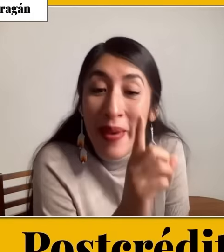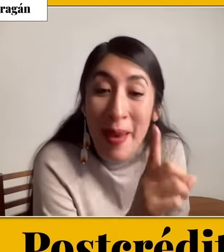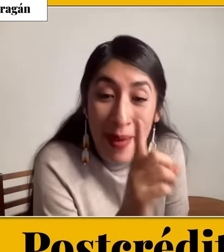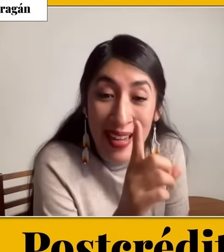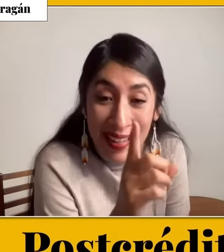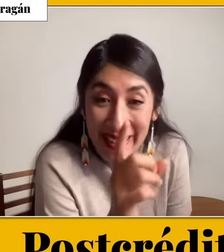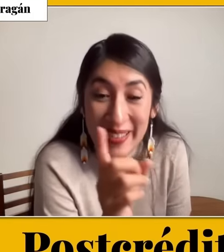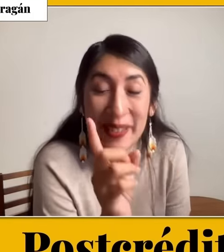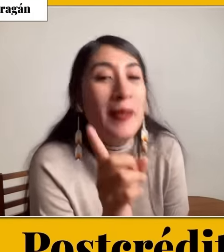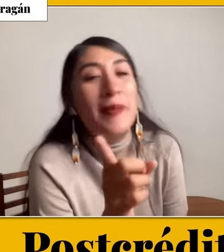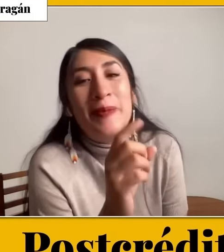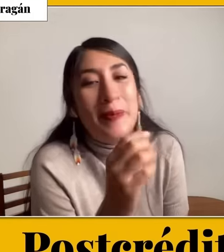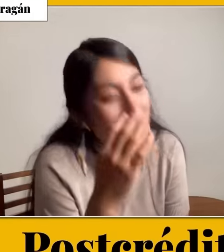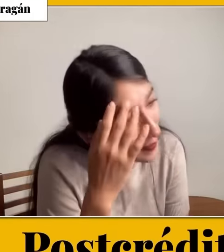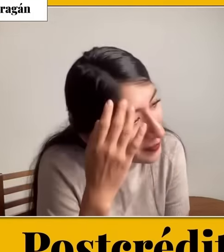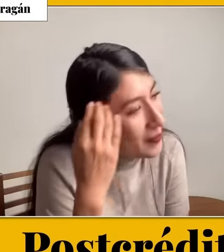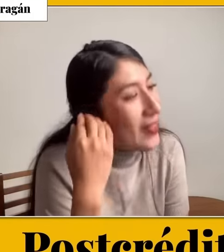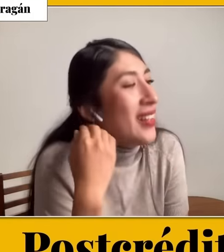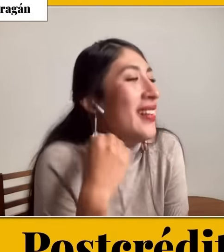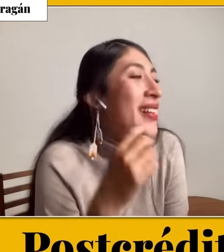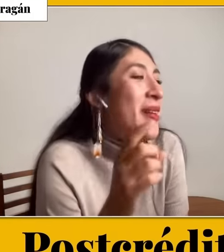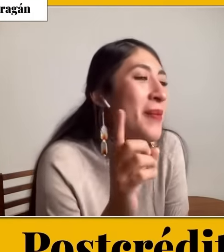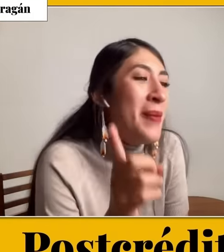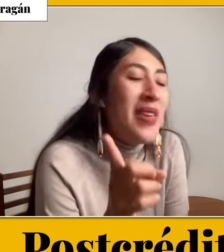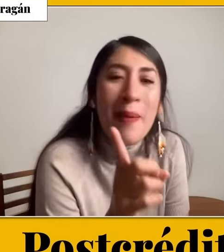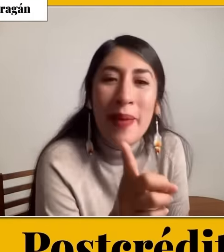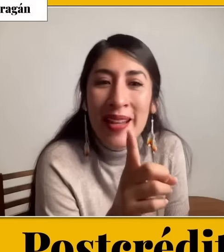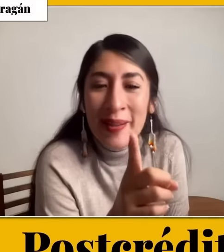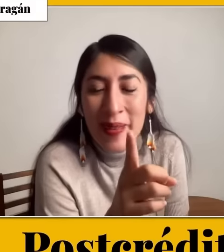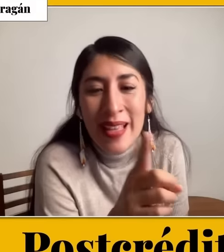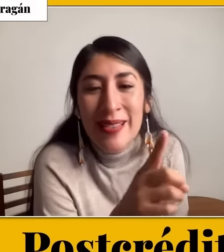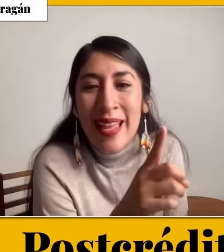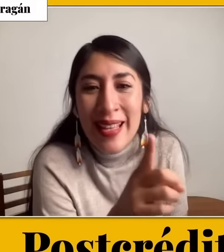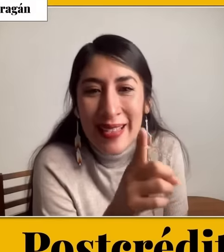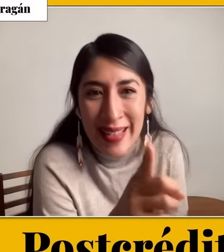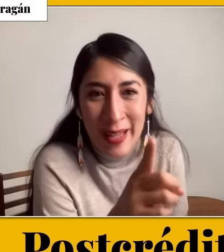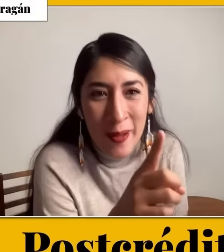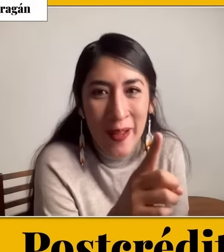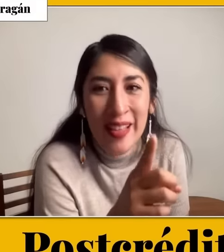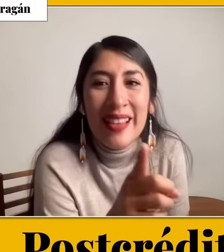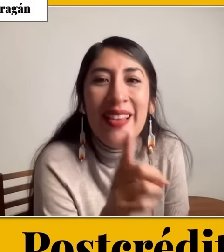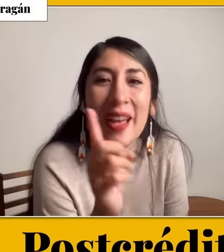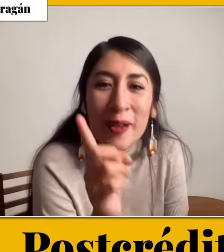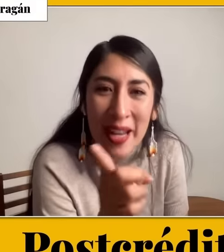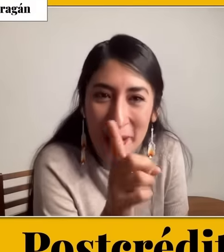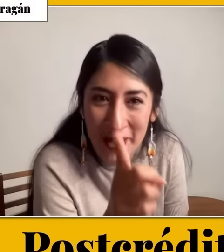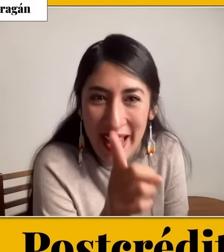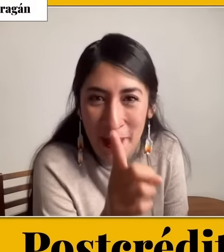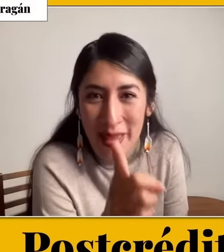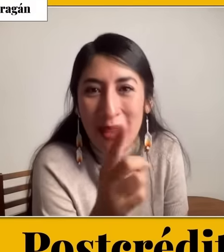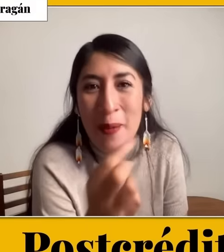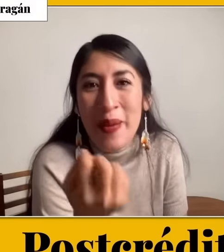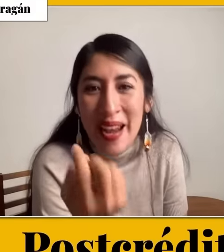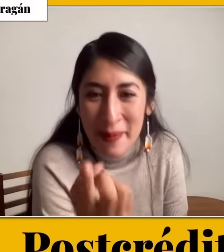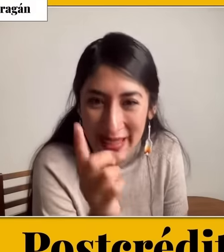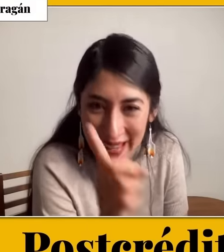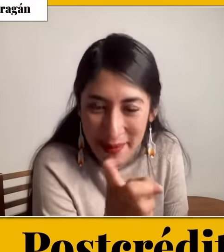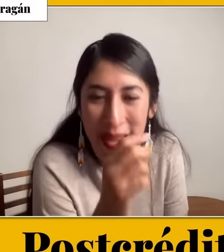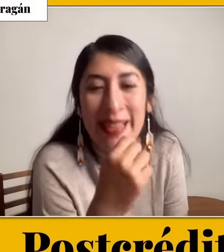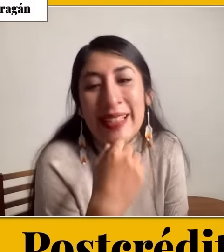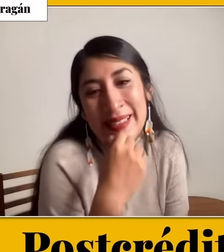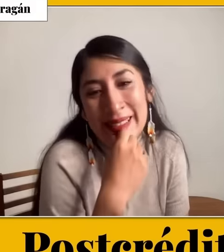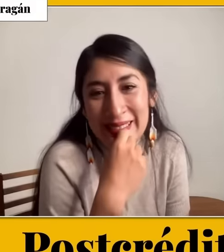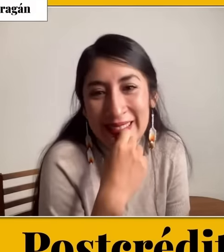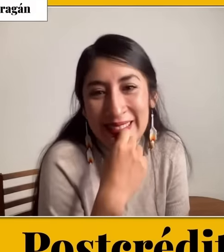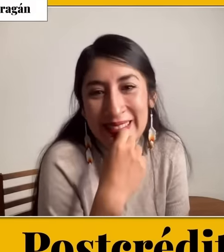maltrato no puedo decir lo que me dijo Paulina está de testigo de otra grosería que me dijo Perla a m